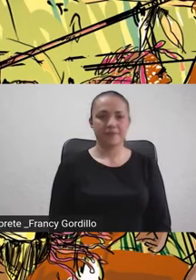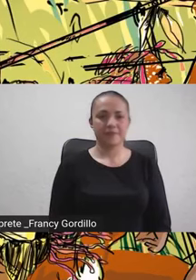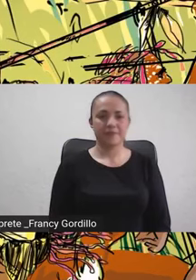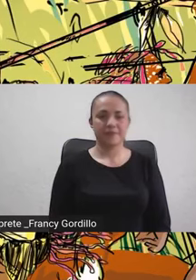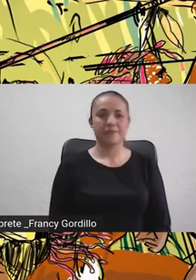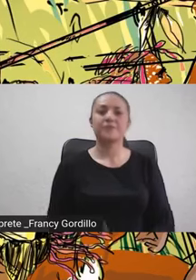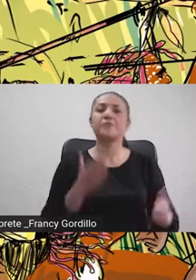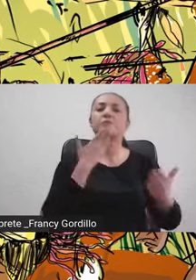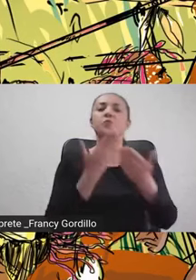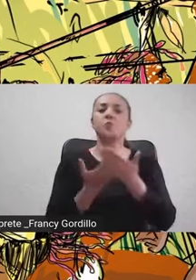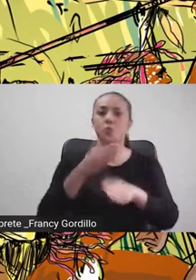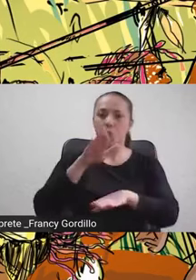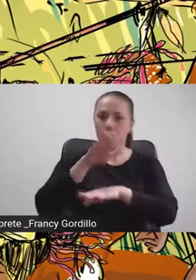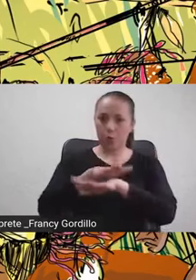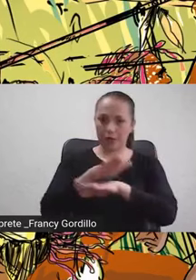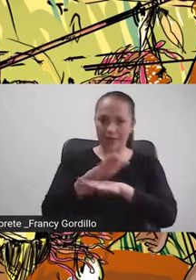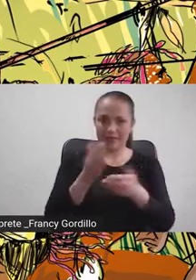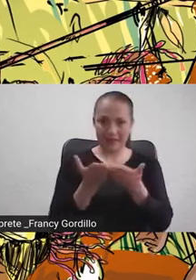Buenas tardes.